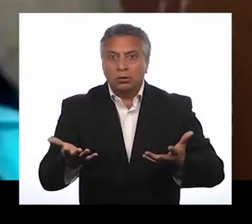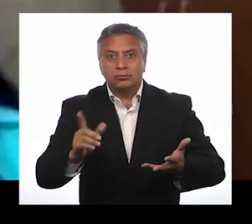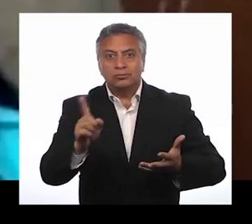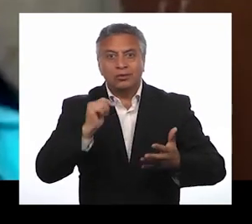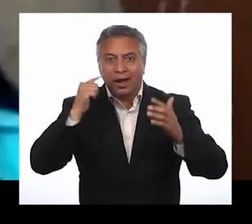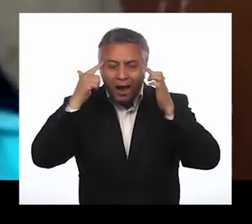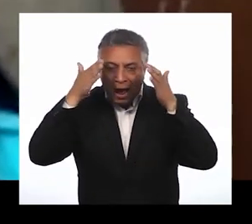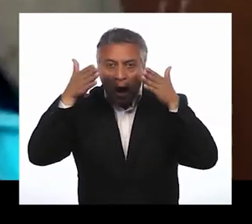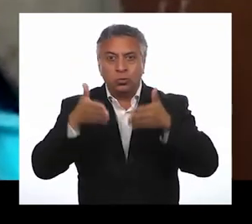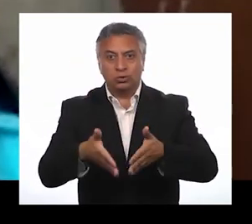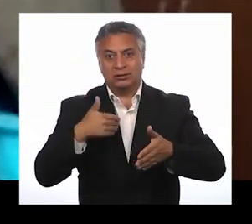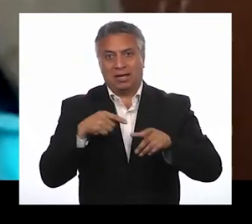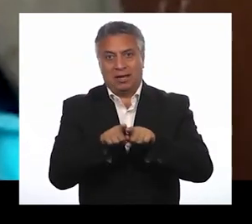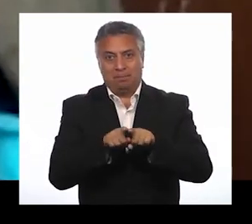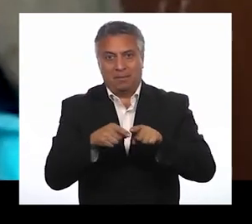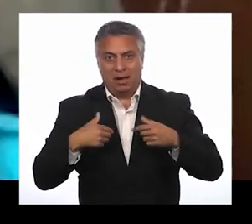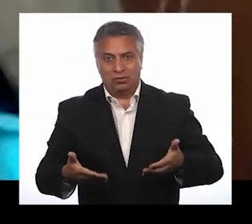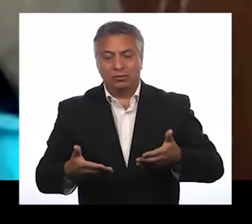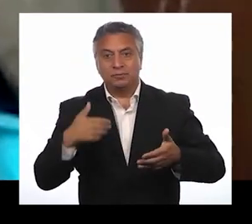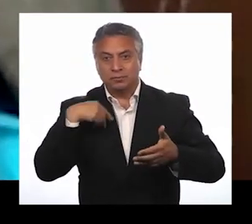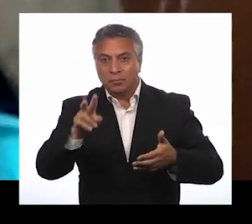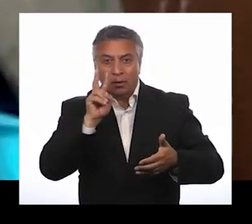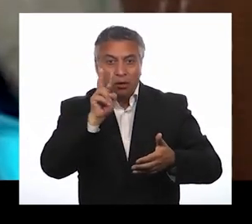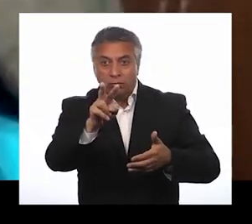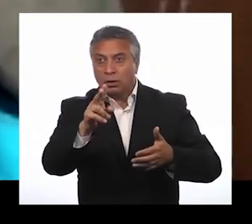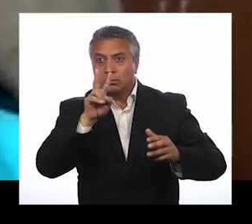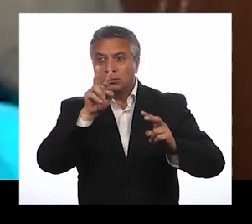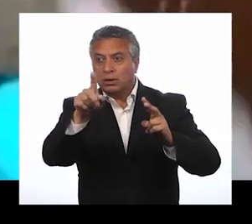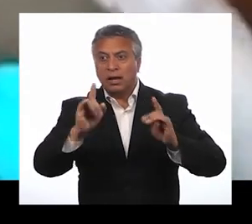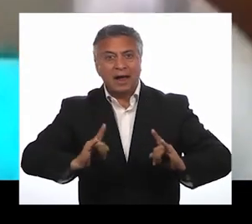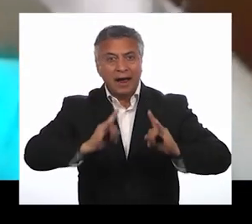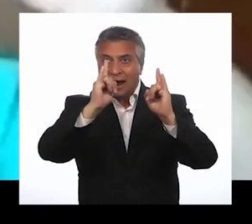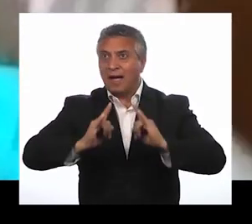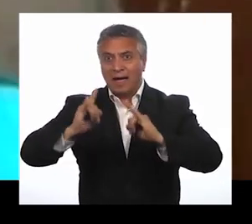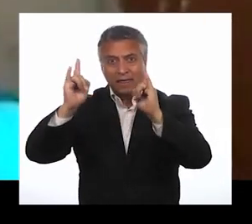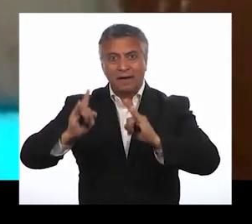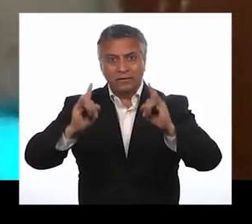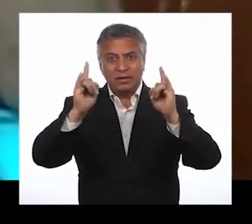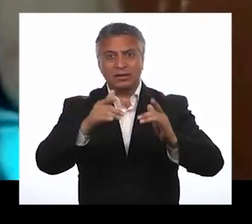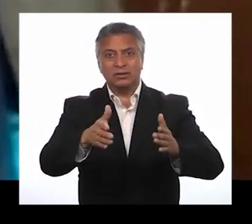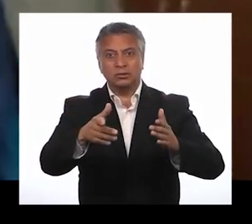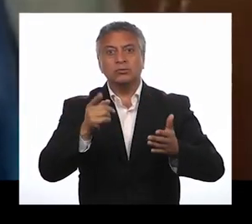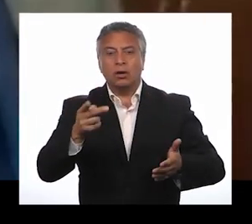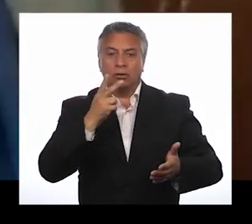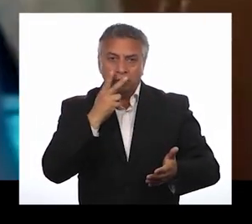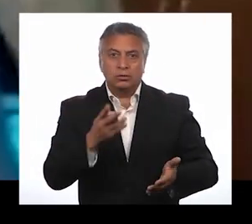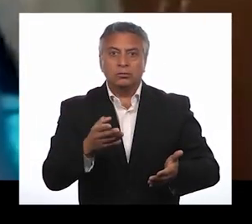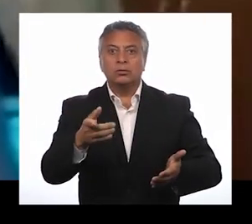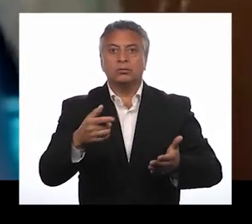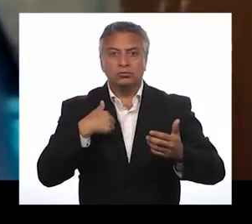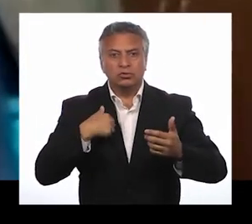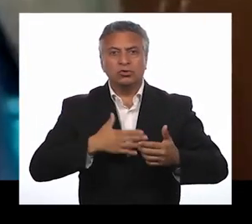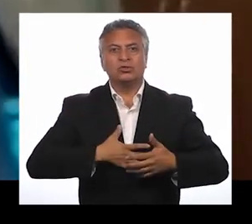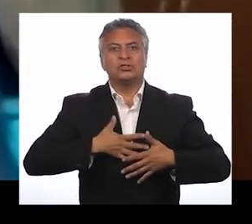pasaba. Me di vuelta mirando hacia el edificio, que no recuerdo cómo tan bien el nombre,